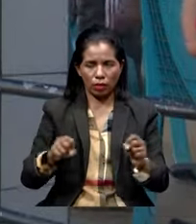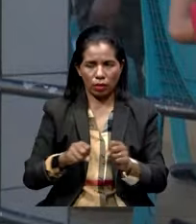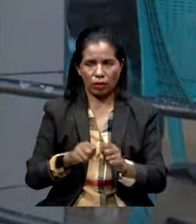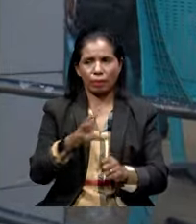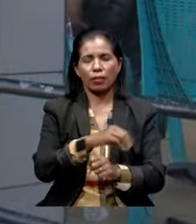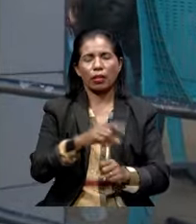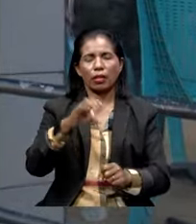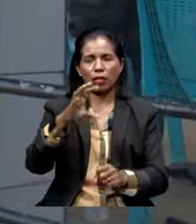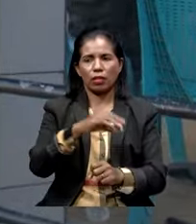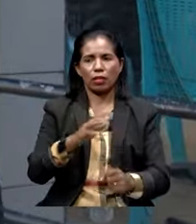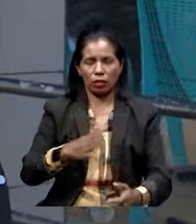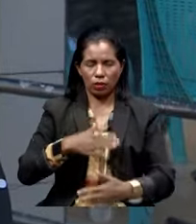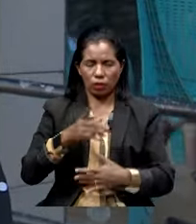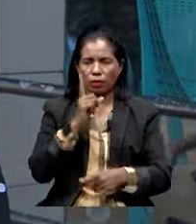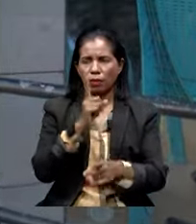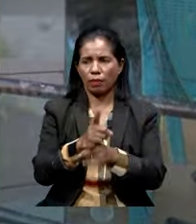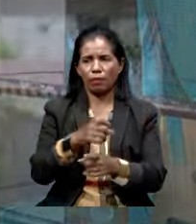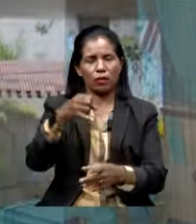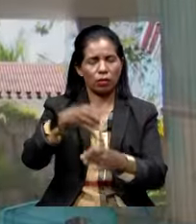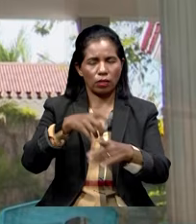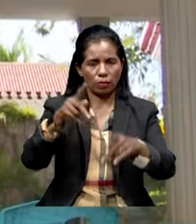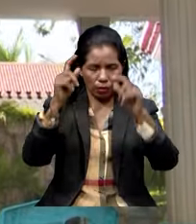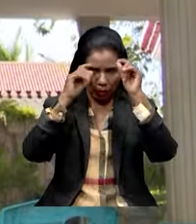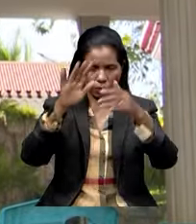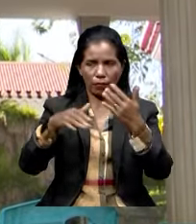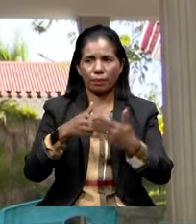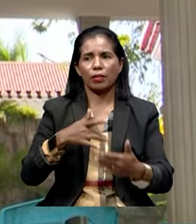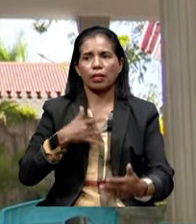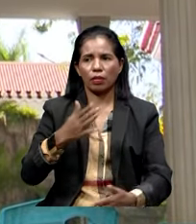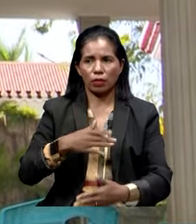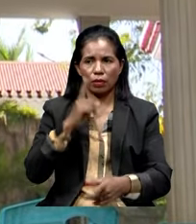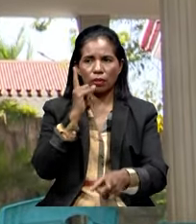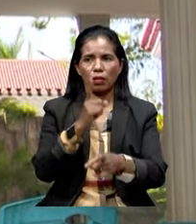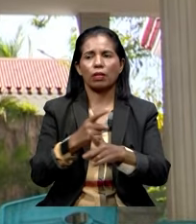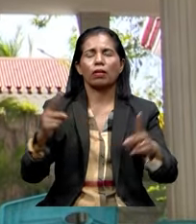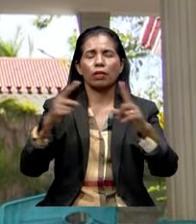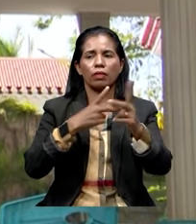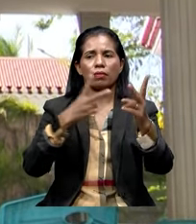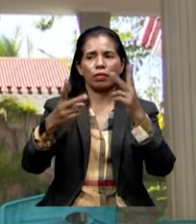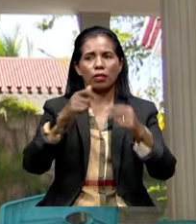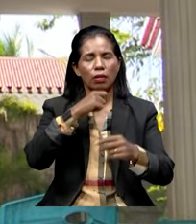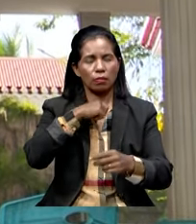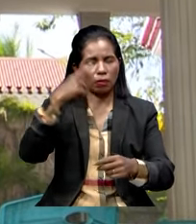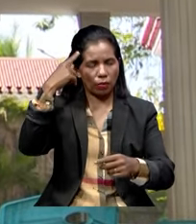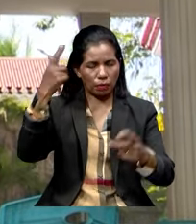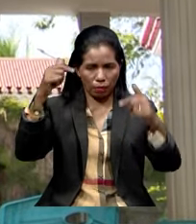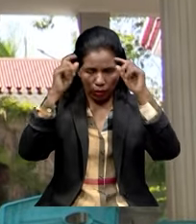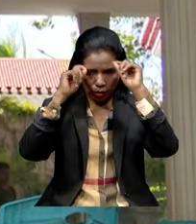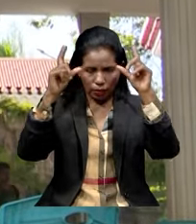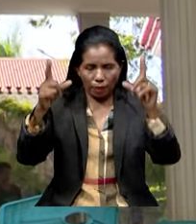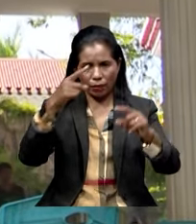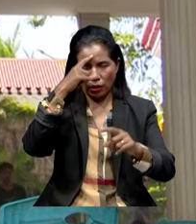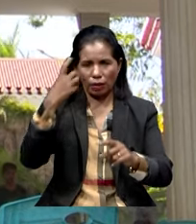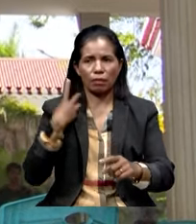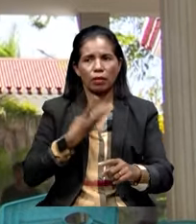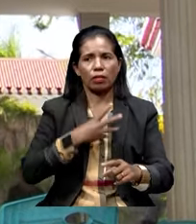liru, contente te tebes, incluye ba Timor la toma ko. Sinti contente te tebes ba visita Santo Padre Niu mai Timor, tambi ta